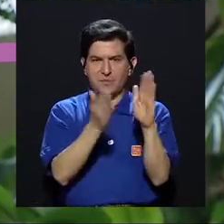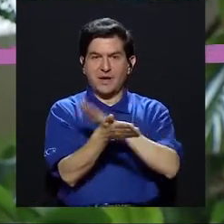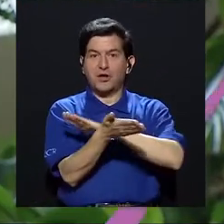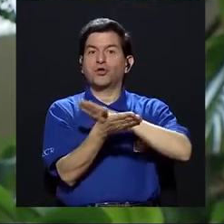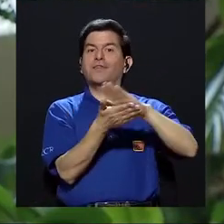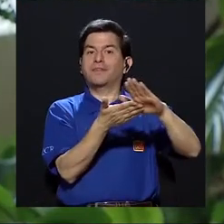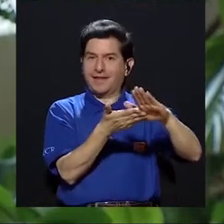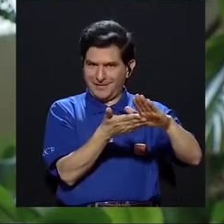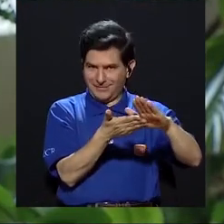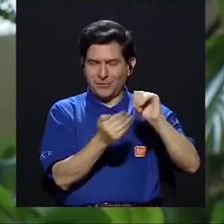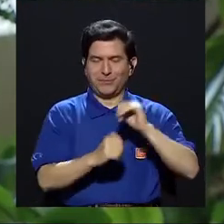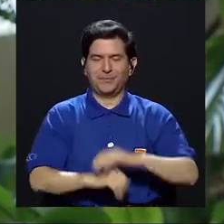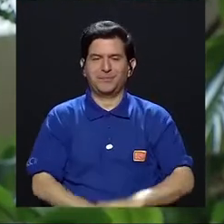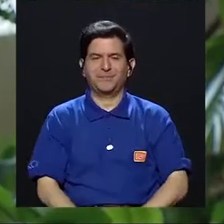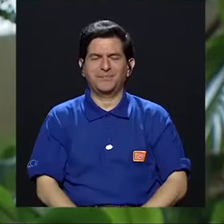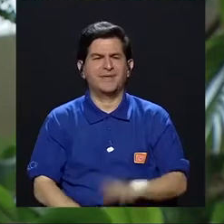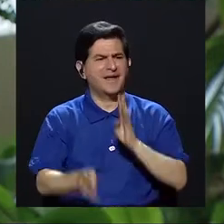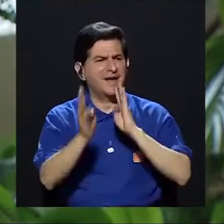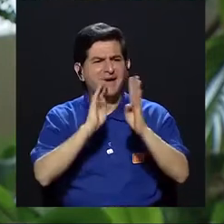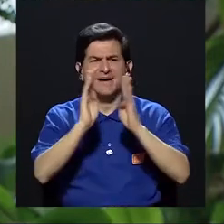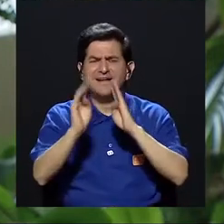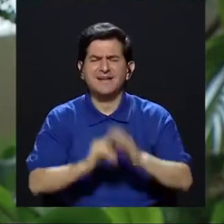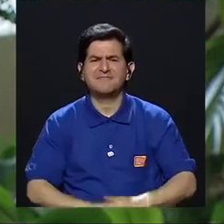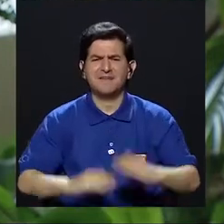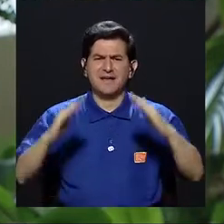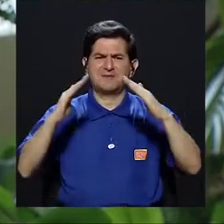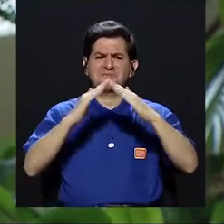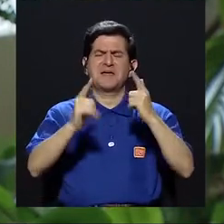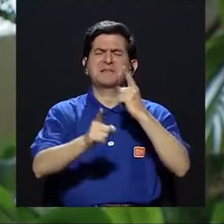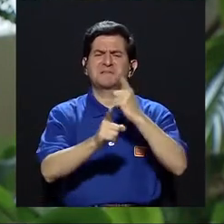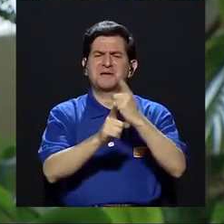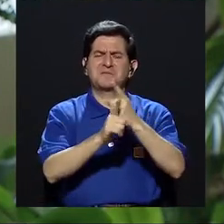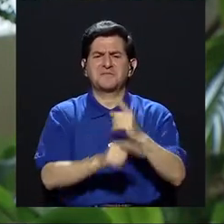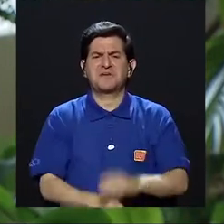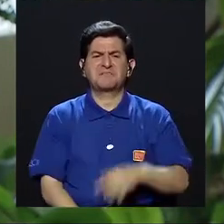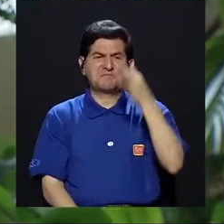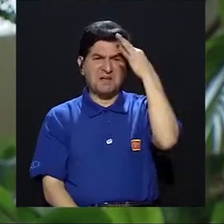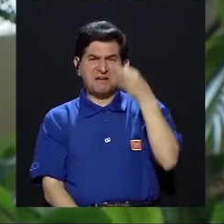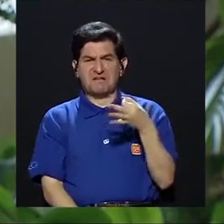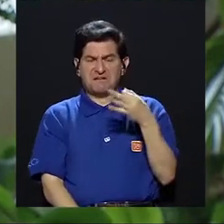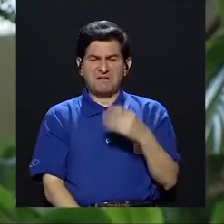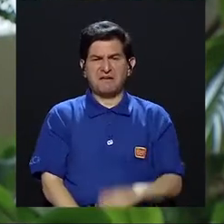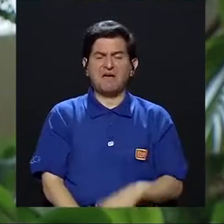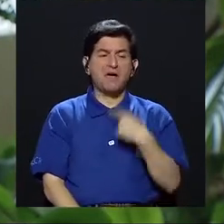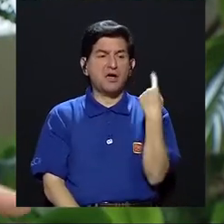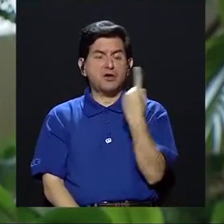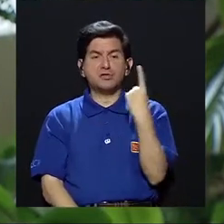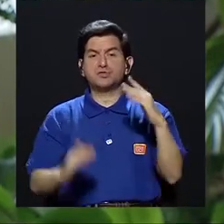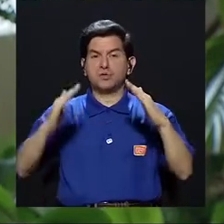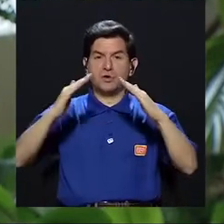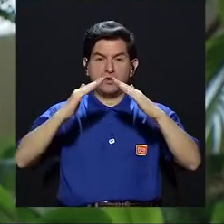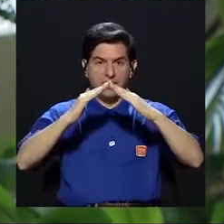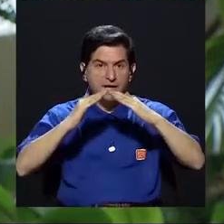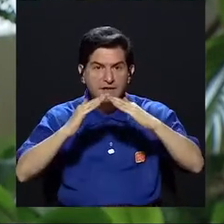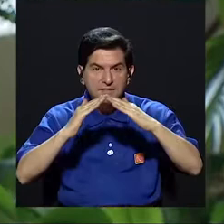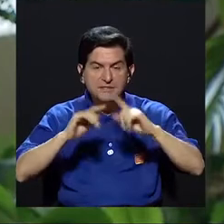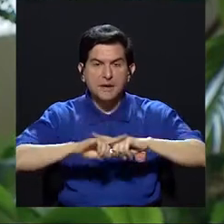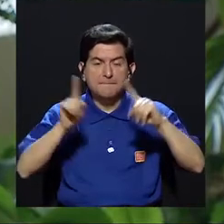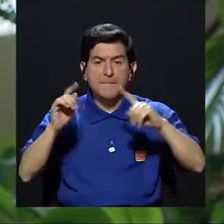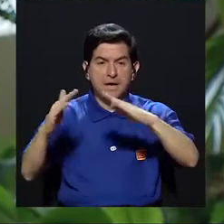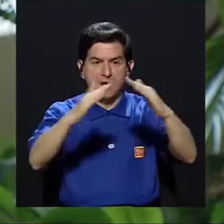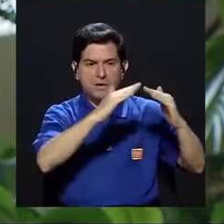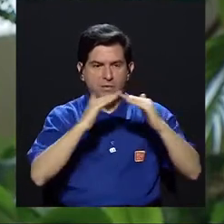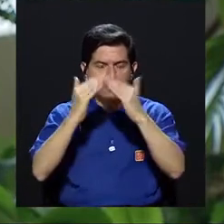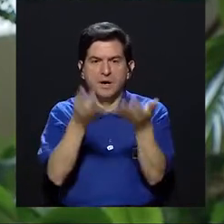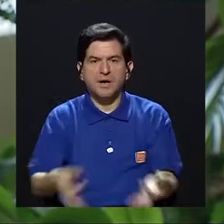digno, porque cuando hablamos de una vivienda adecuada, a veces nos creemos que es solo la vivienda, pero el